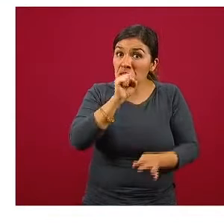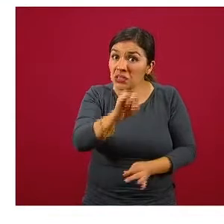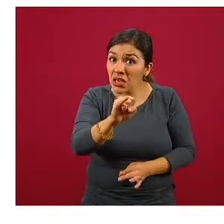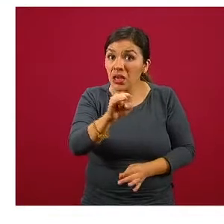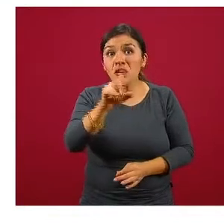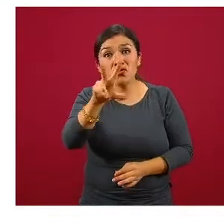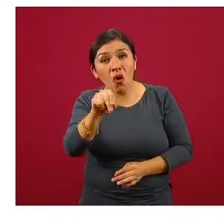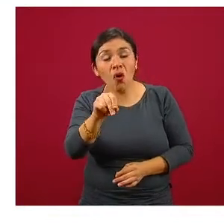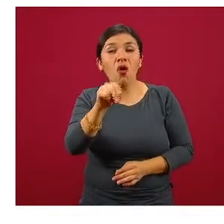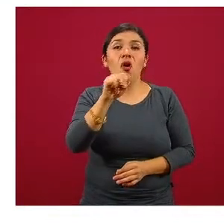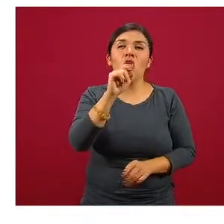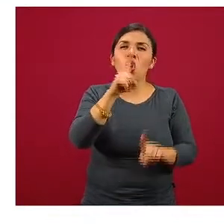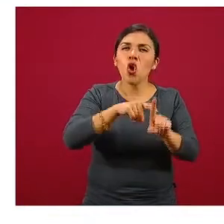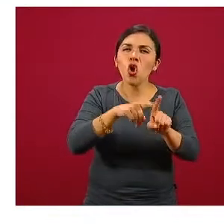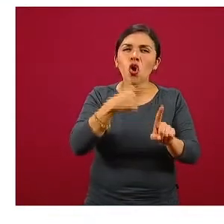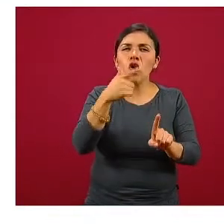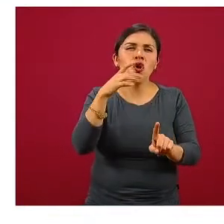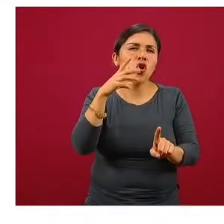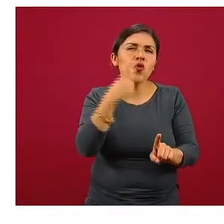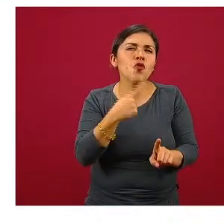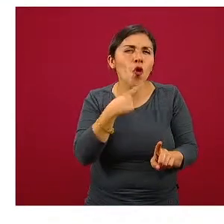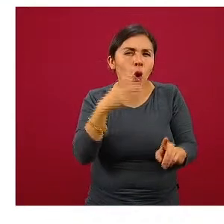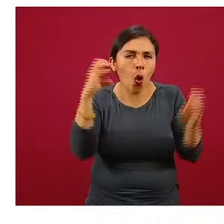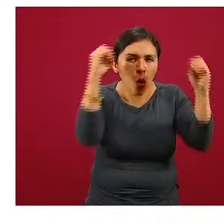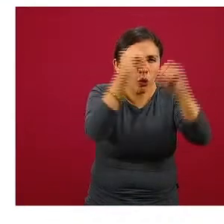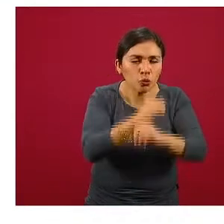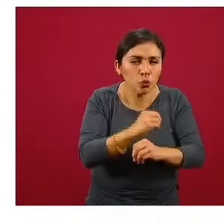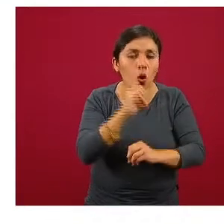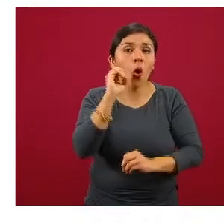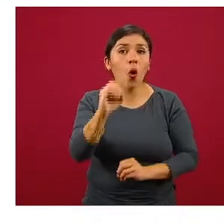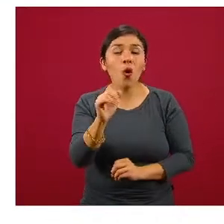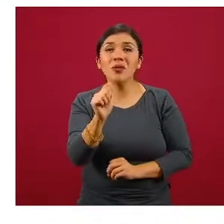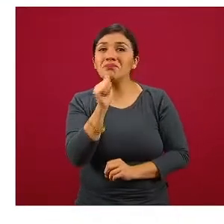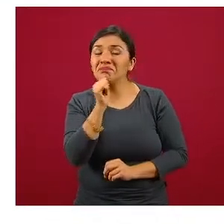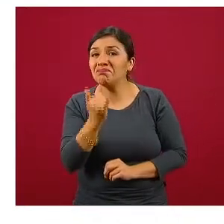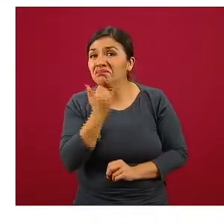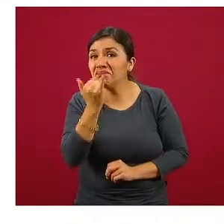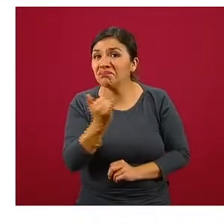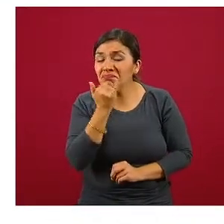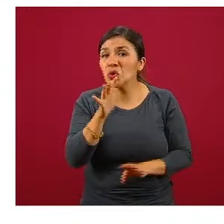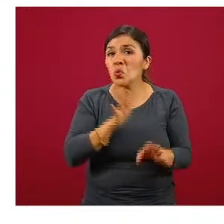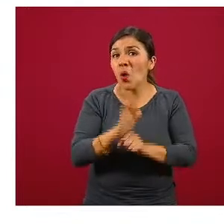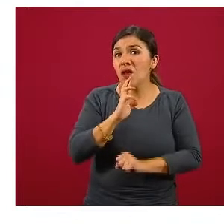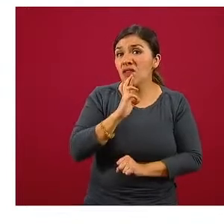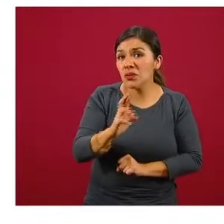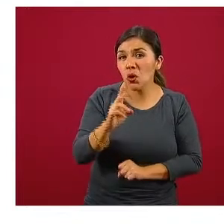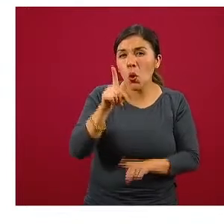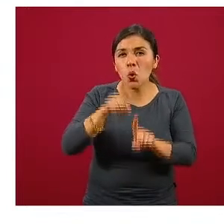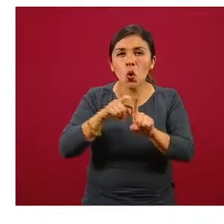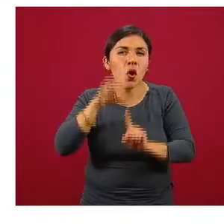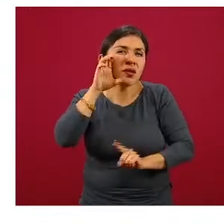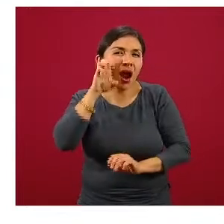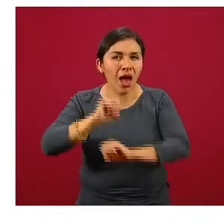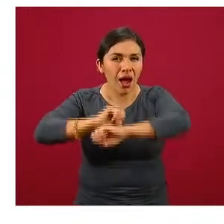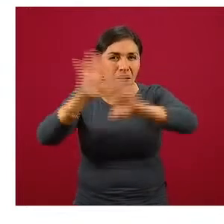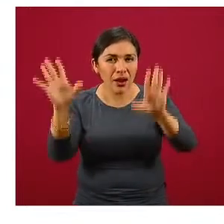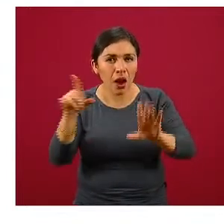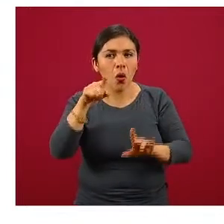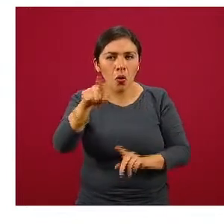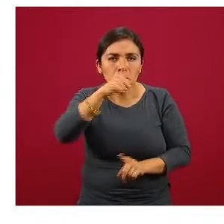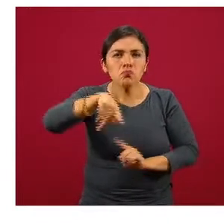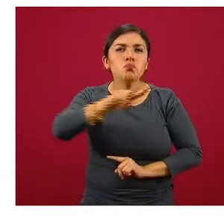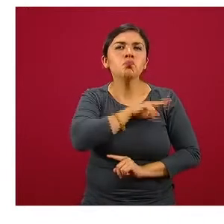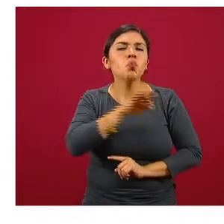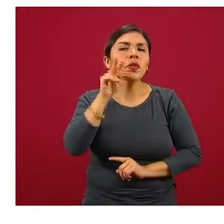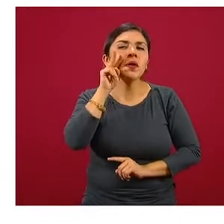color guinda o rojo oscuro, o son todavía sospechosos esperando un resultado, que es el color naranja claro, podamos más